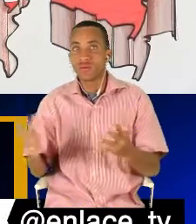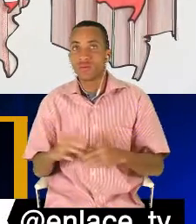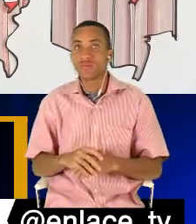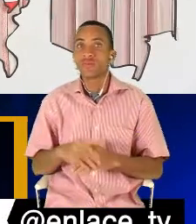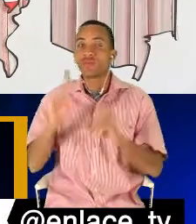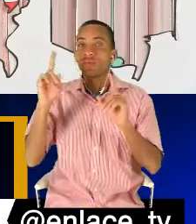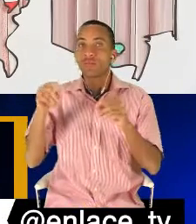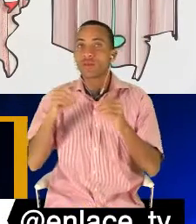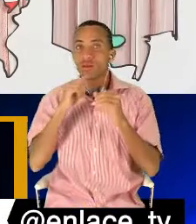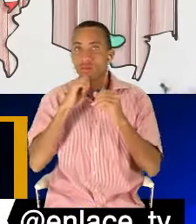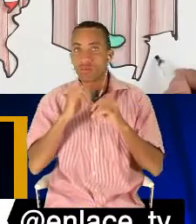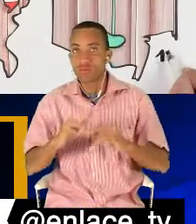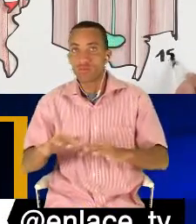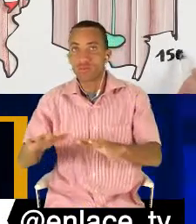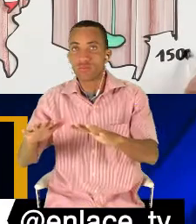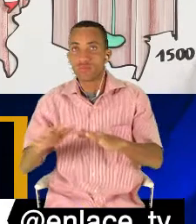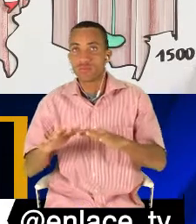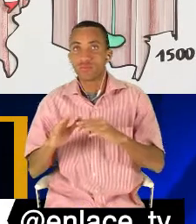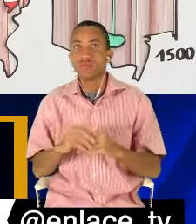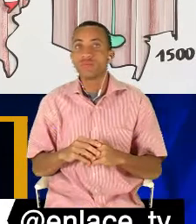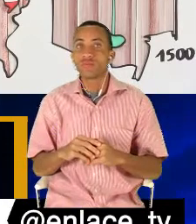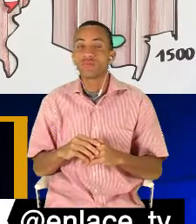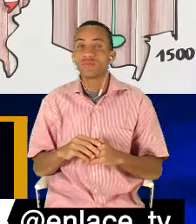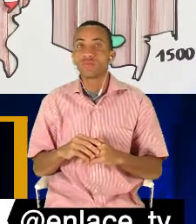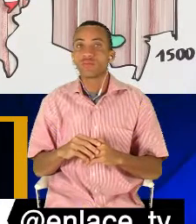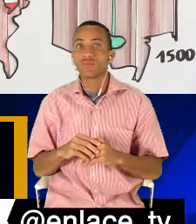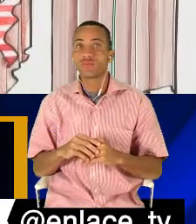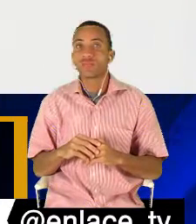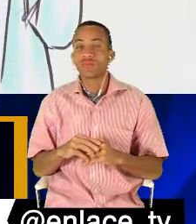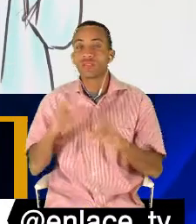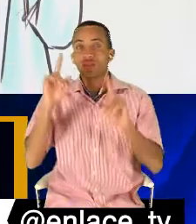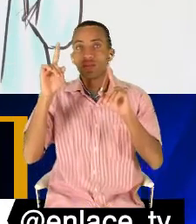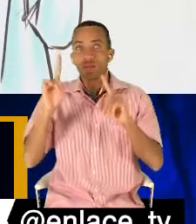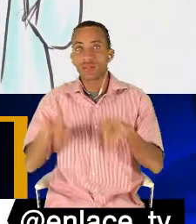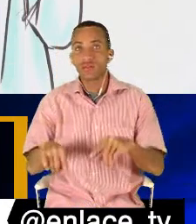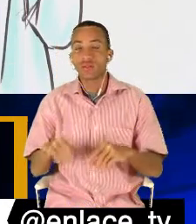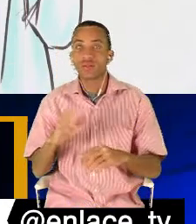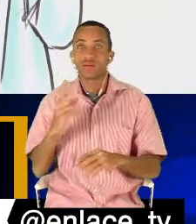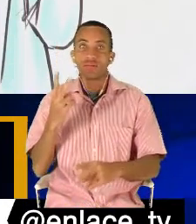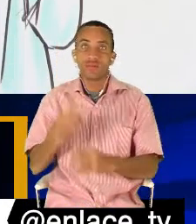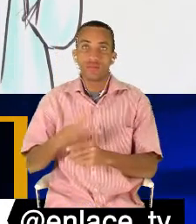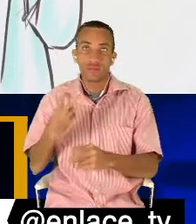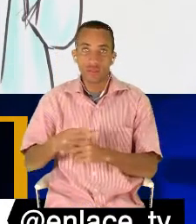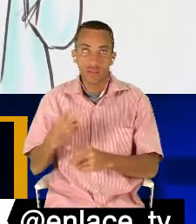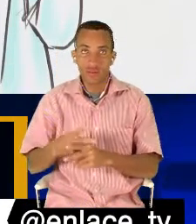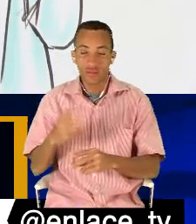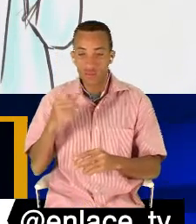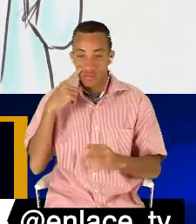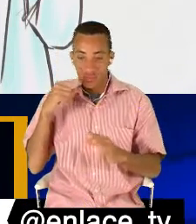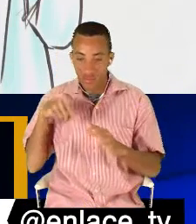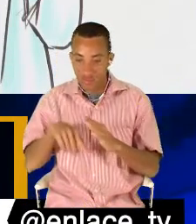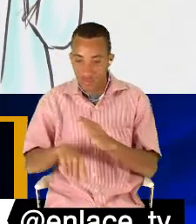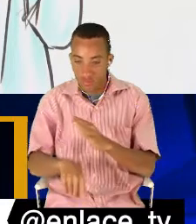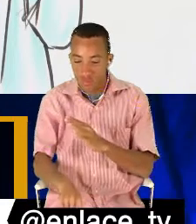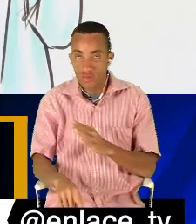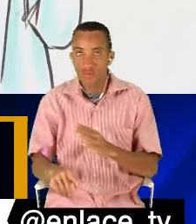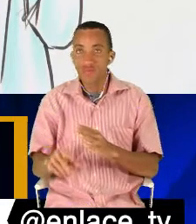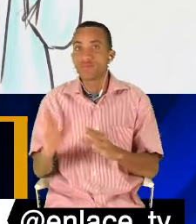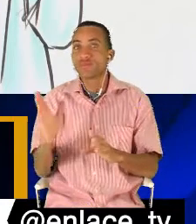de pozos, pero eso es también riesgoso. La integridad de pozos